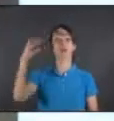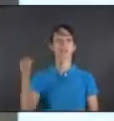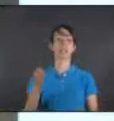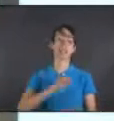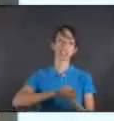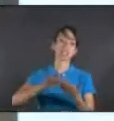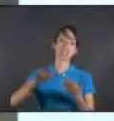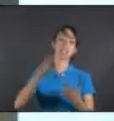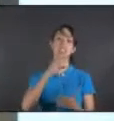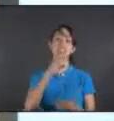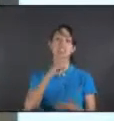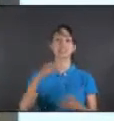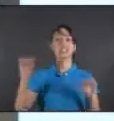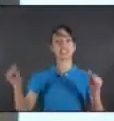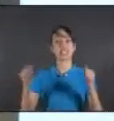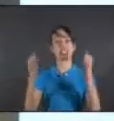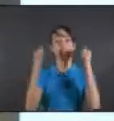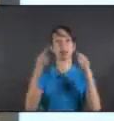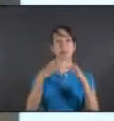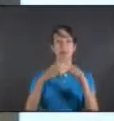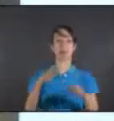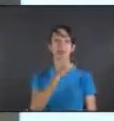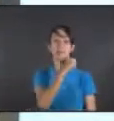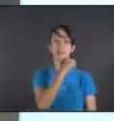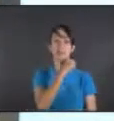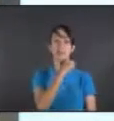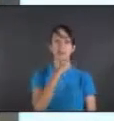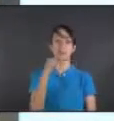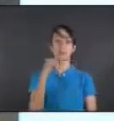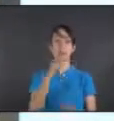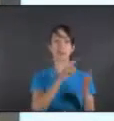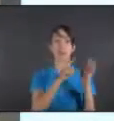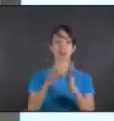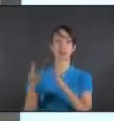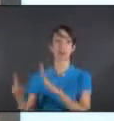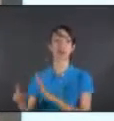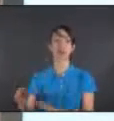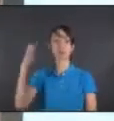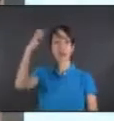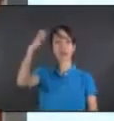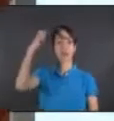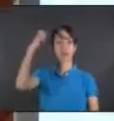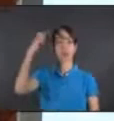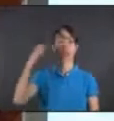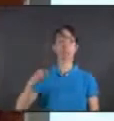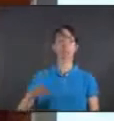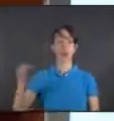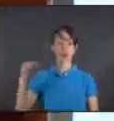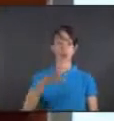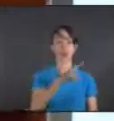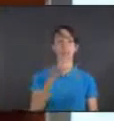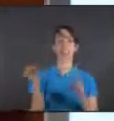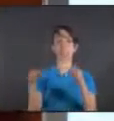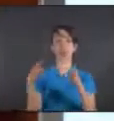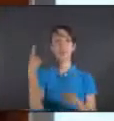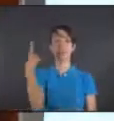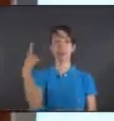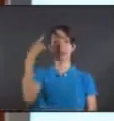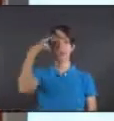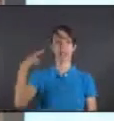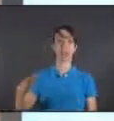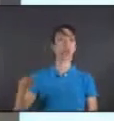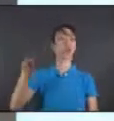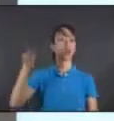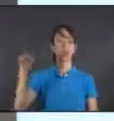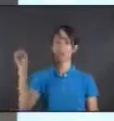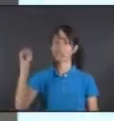situaciones insospechadas, y en esta oportunidad y hablando del año del reinicio, nos tendrá que elevar